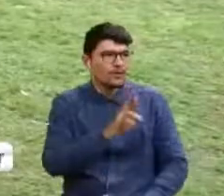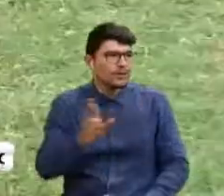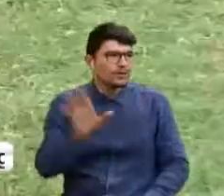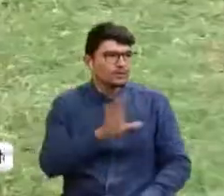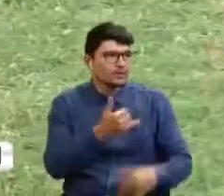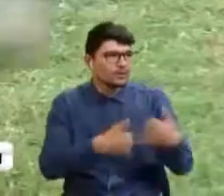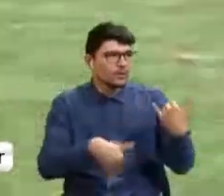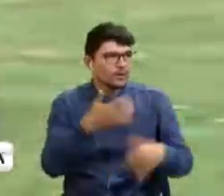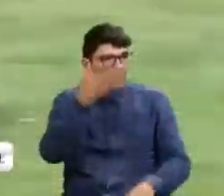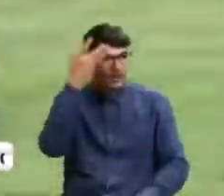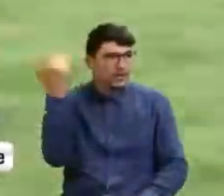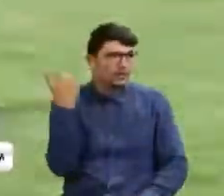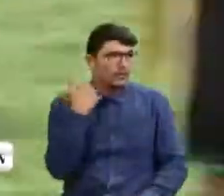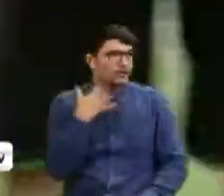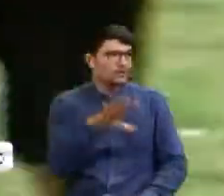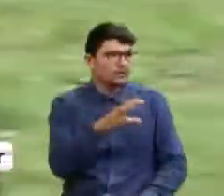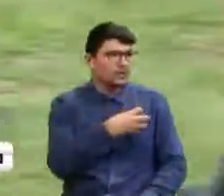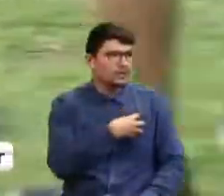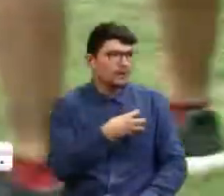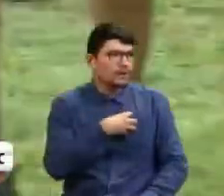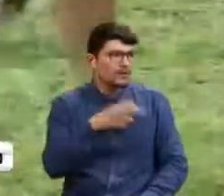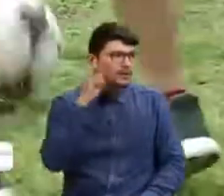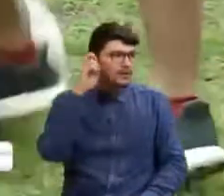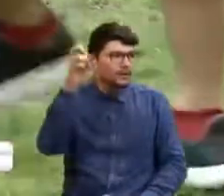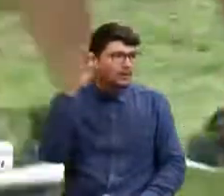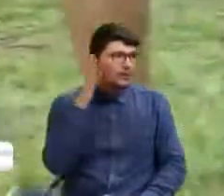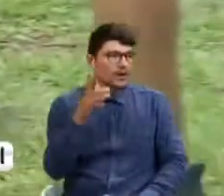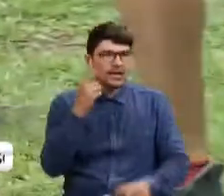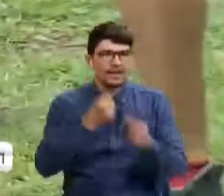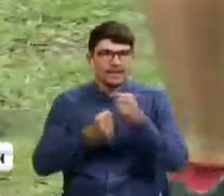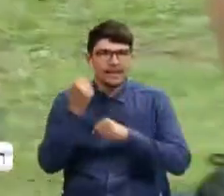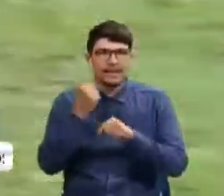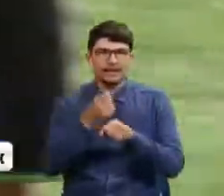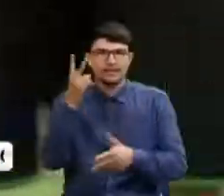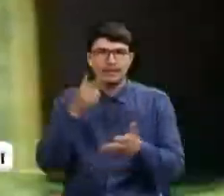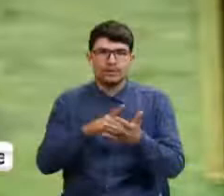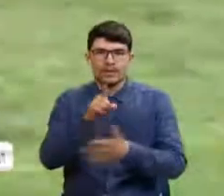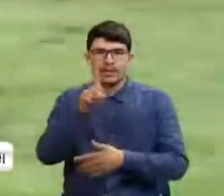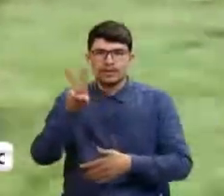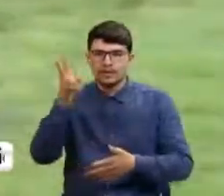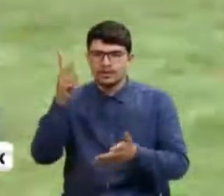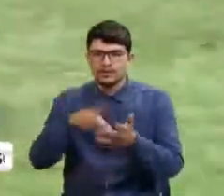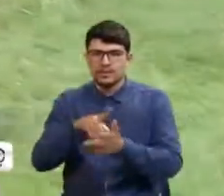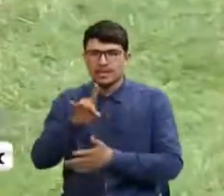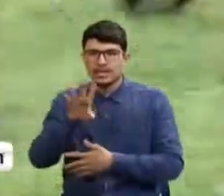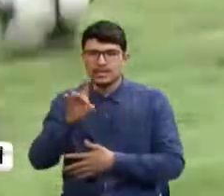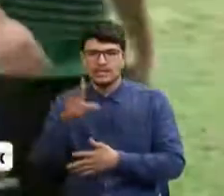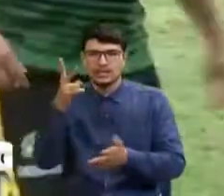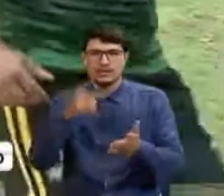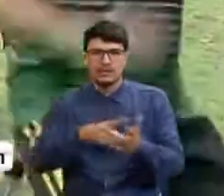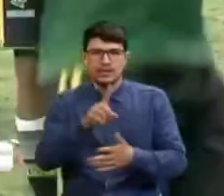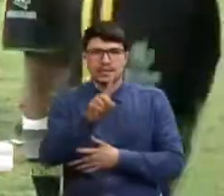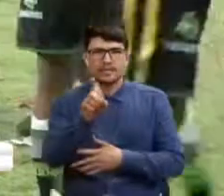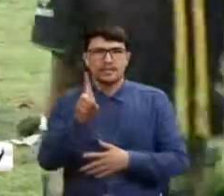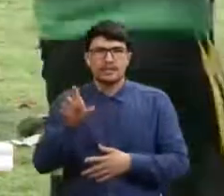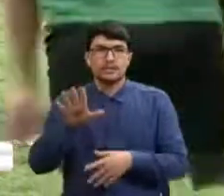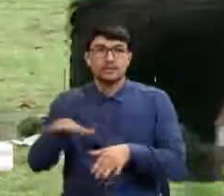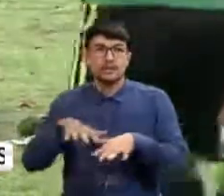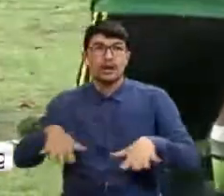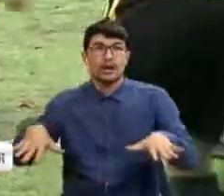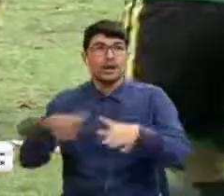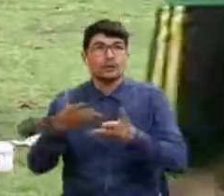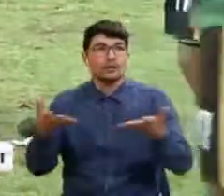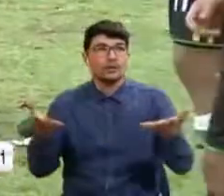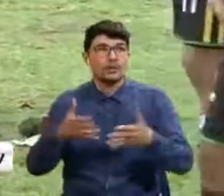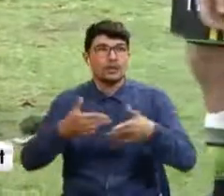al derrotar a los campeones de norte de santander de los años 2014 2015 y 2016 personal regional se